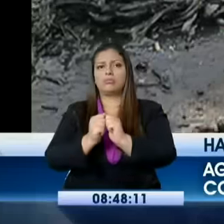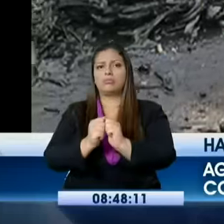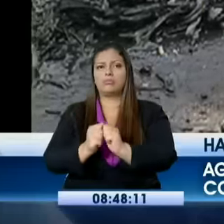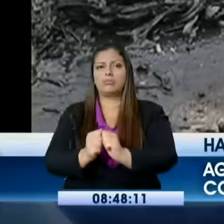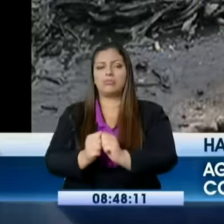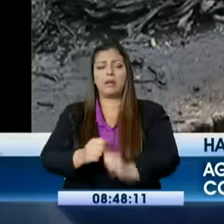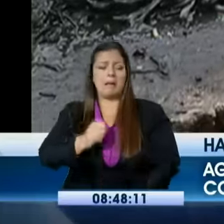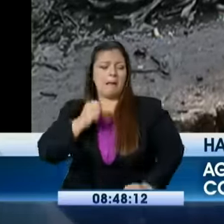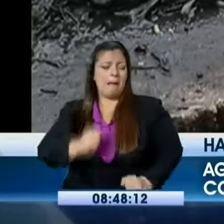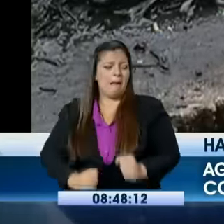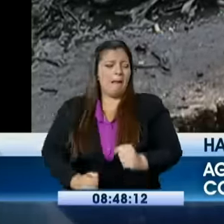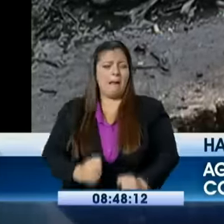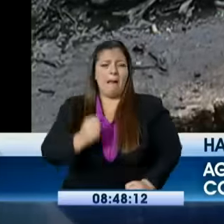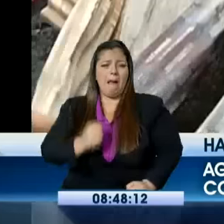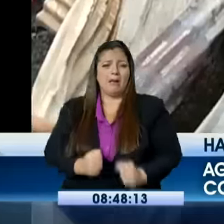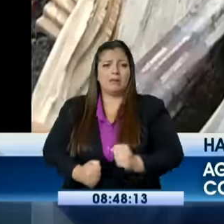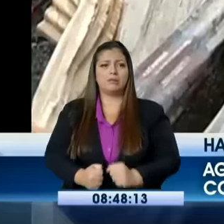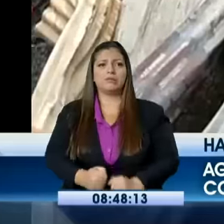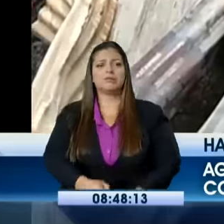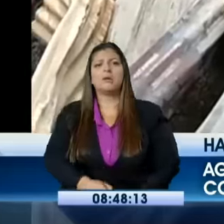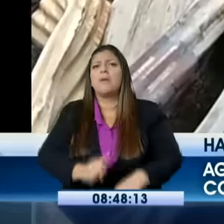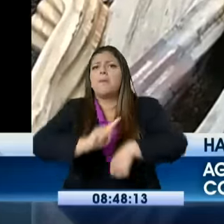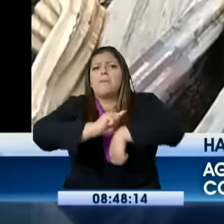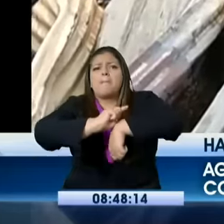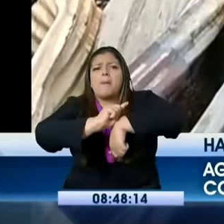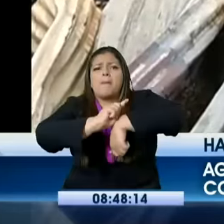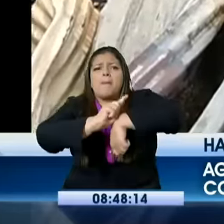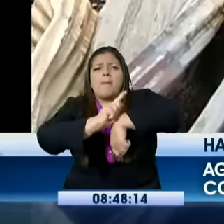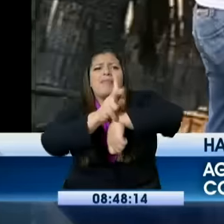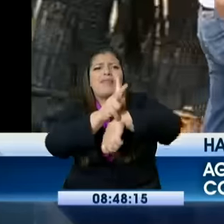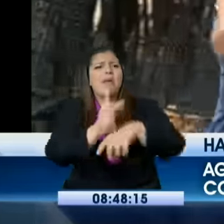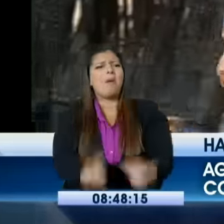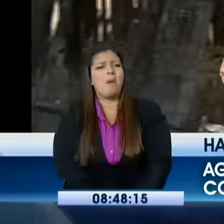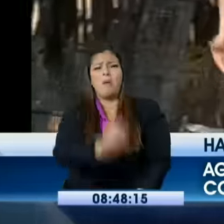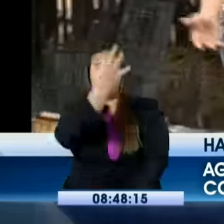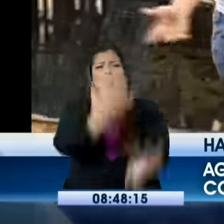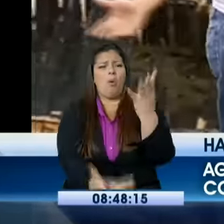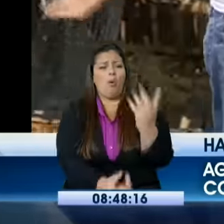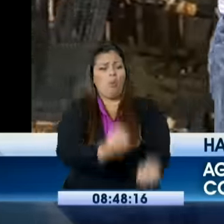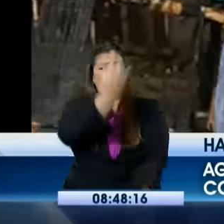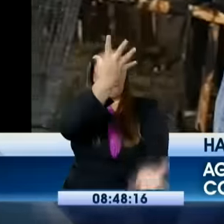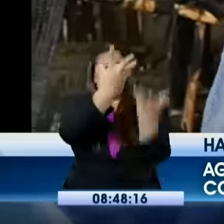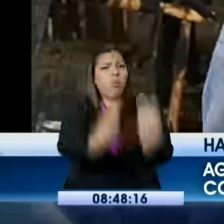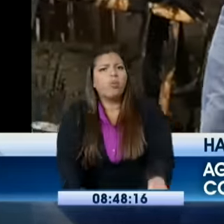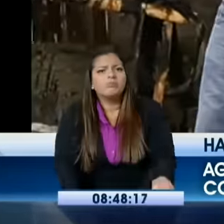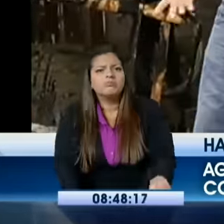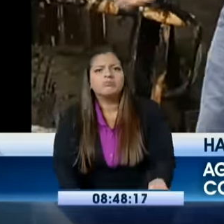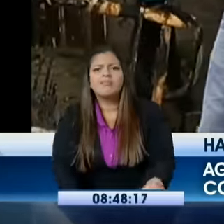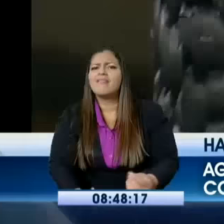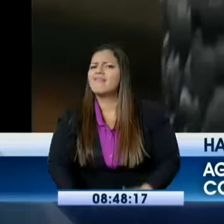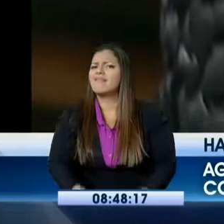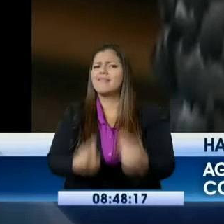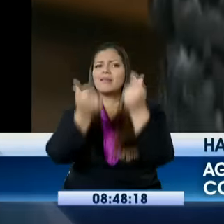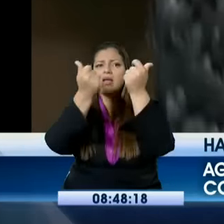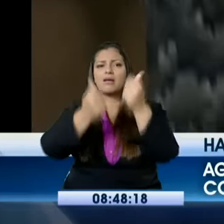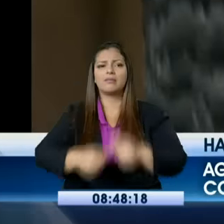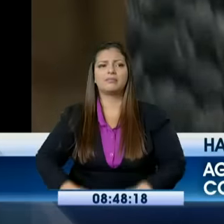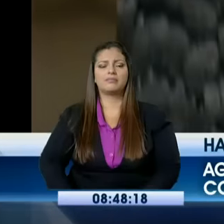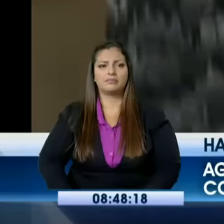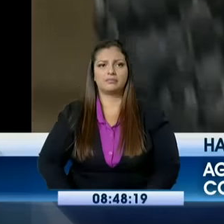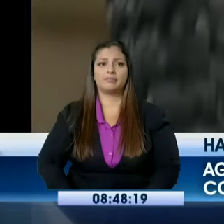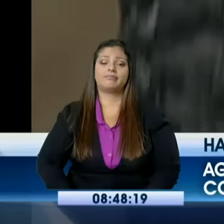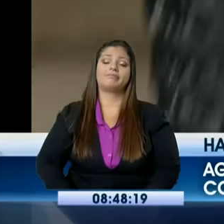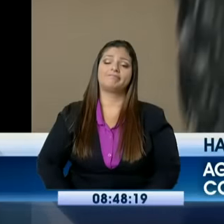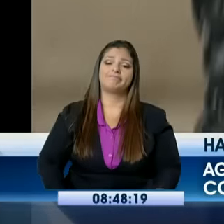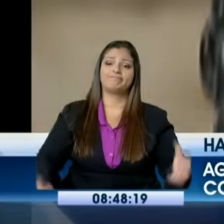un aproximado de unos 2 a 3 minutos y se extinguió el domicilio. La vivienda aún no contaba con medidor de energía. Debían conectarse de